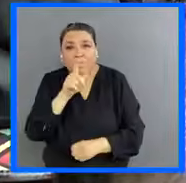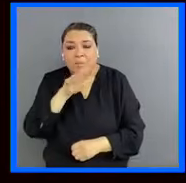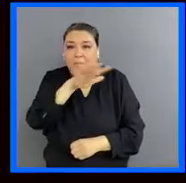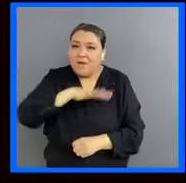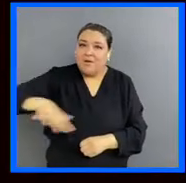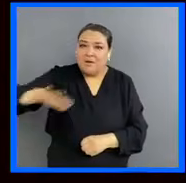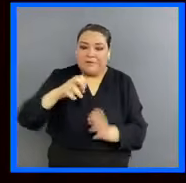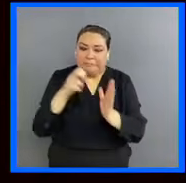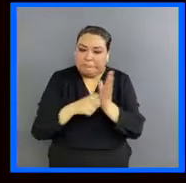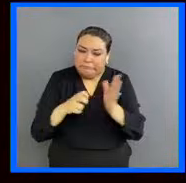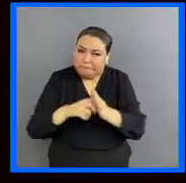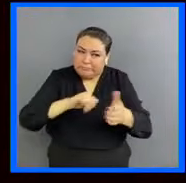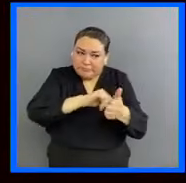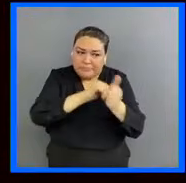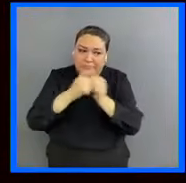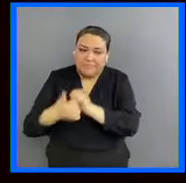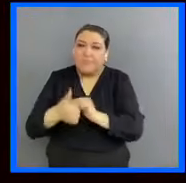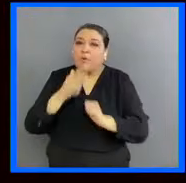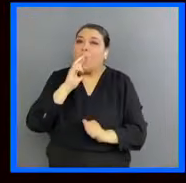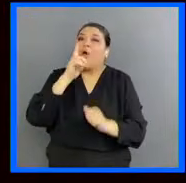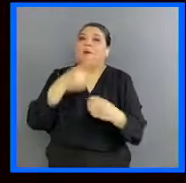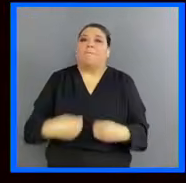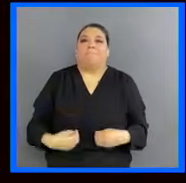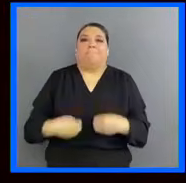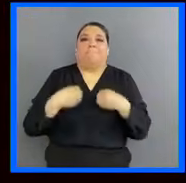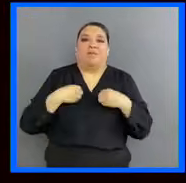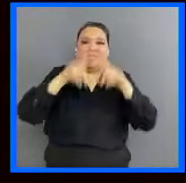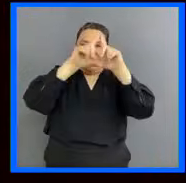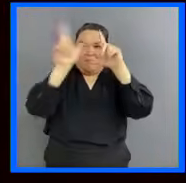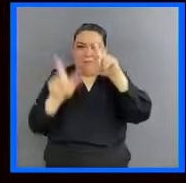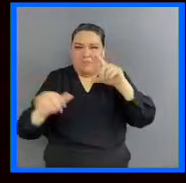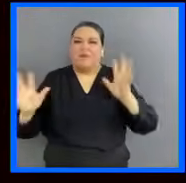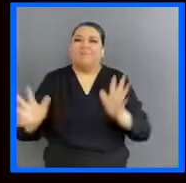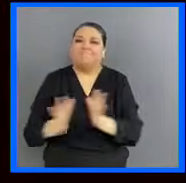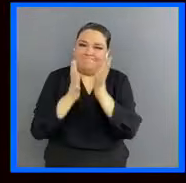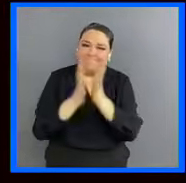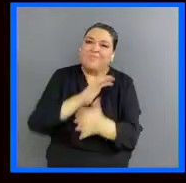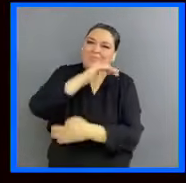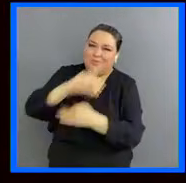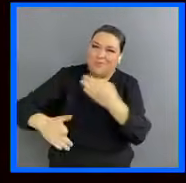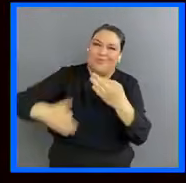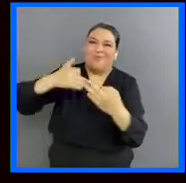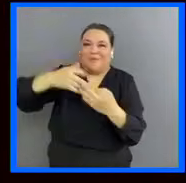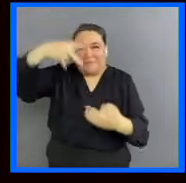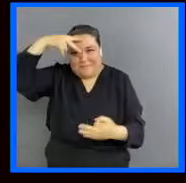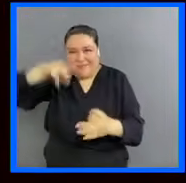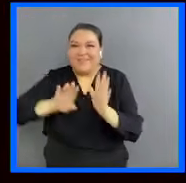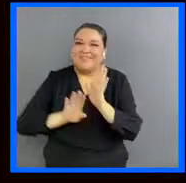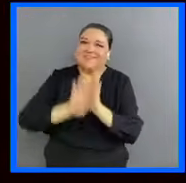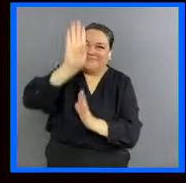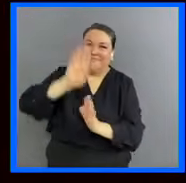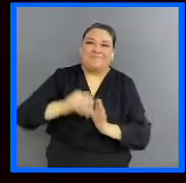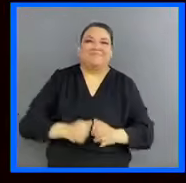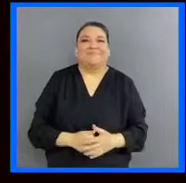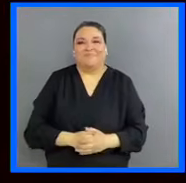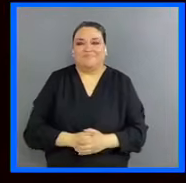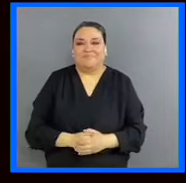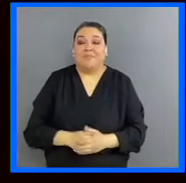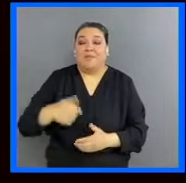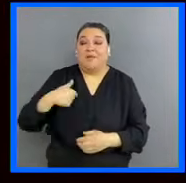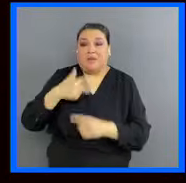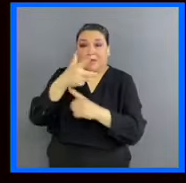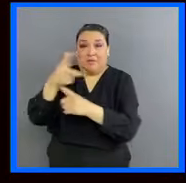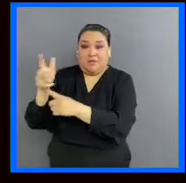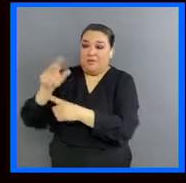para mejorar la vida democrática de todas y todos los mexicanos. Con imágenes de Jacobo Parrilla